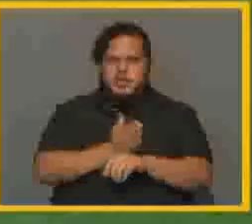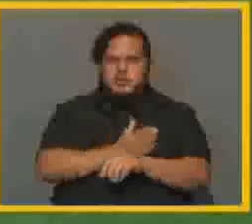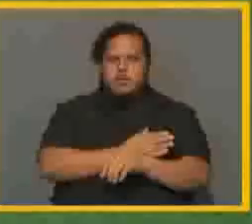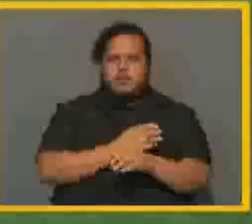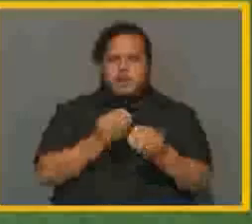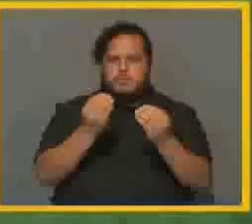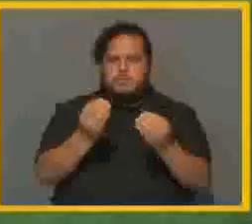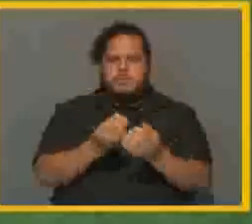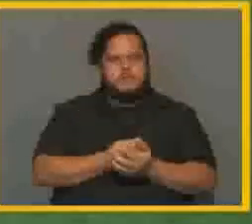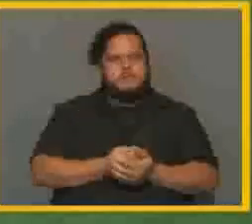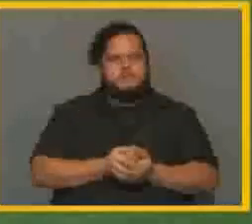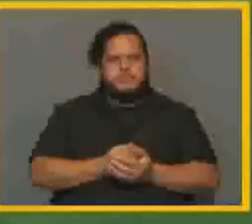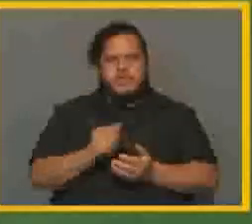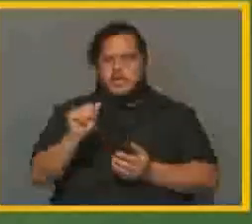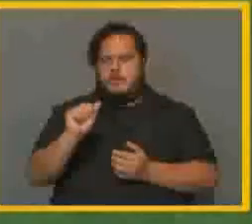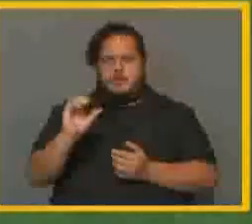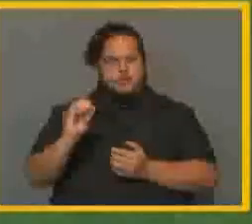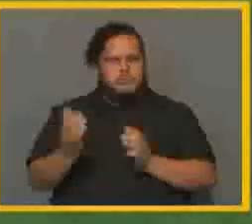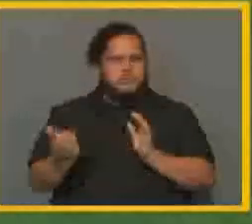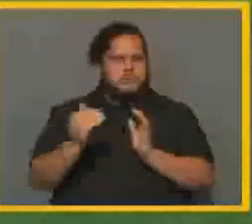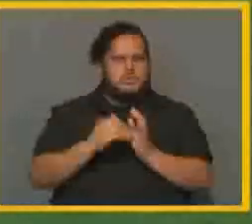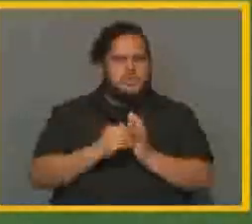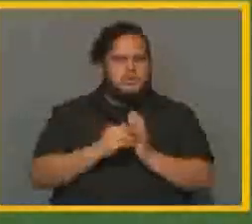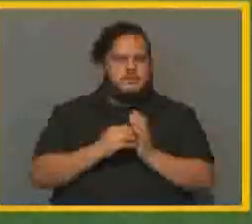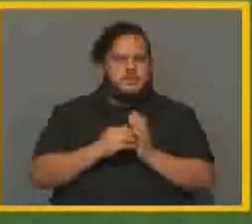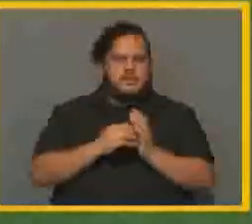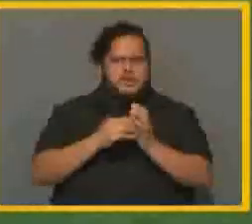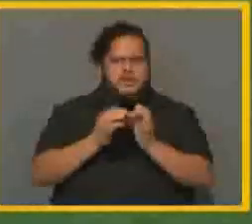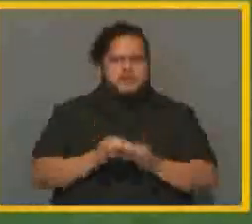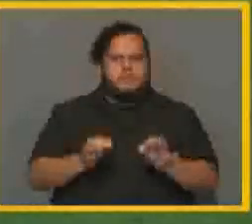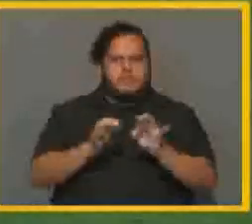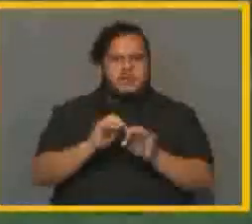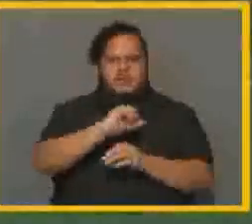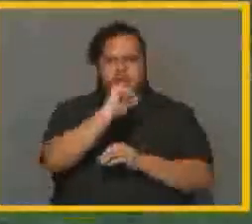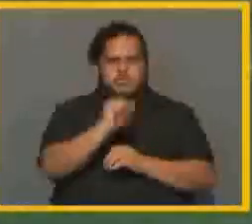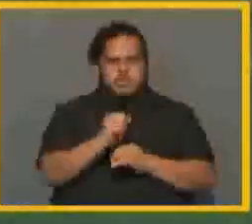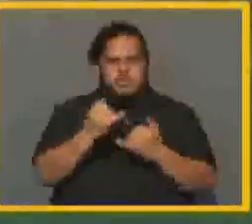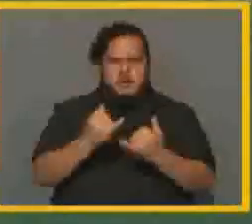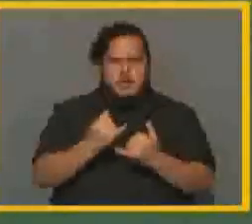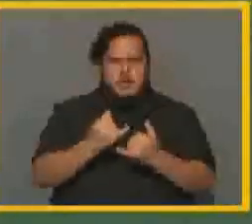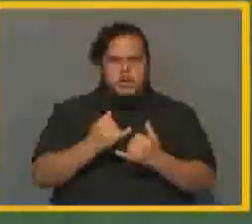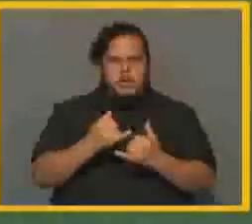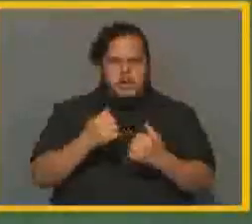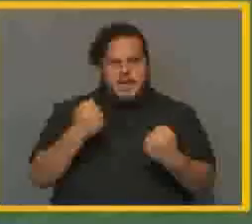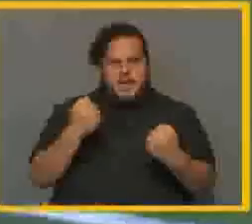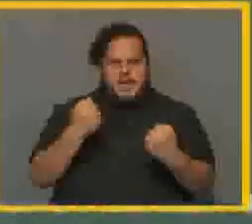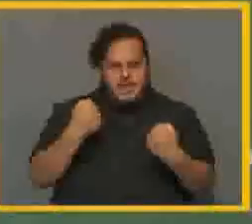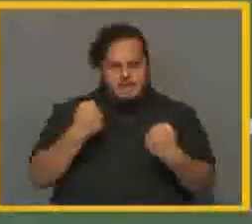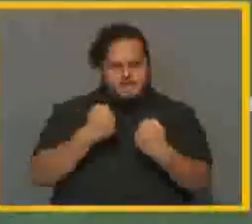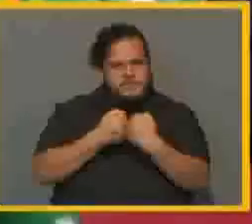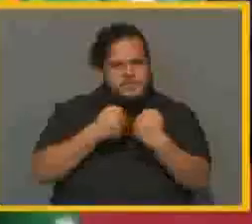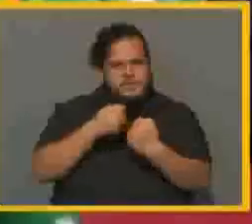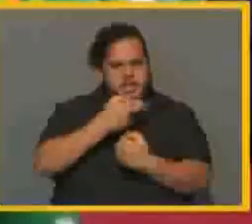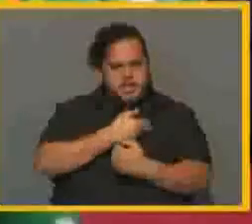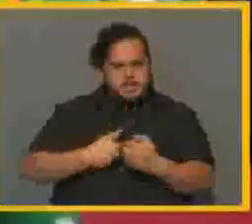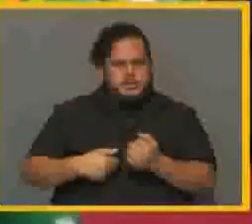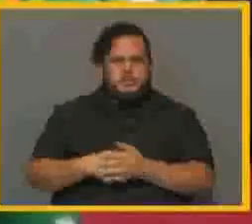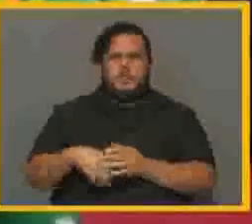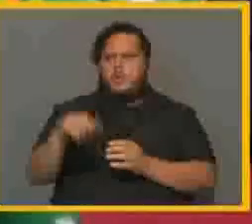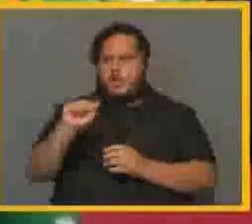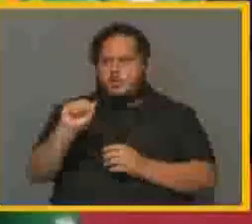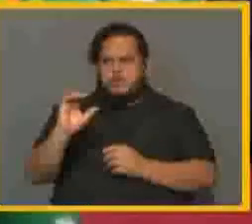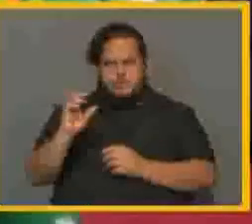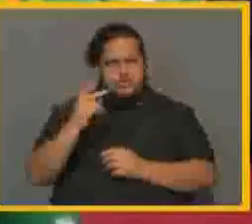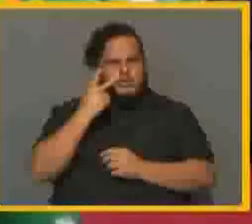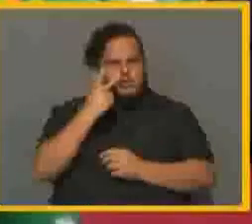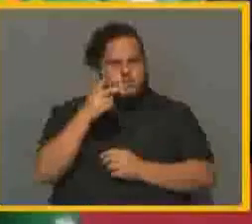muchísimo. Aaron Cruz volvió a ser figura en el Saprissa, esta vez en el duelo ante Herediano. Aaron Cruz lo hemos visto hoy.